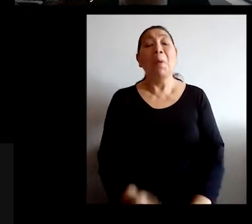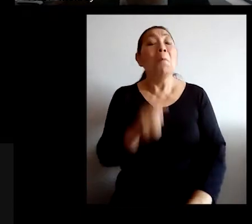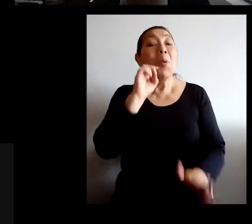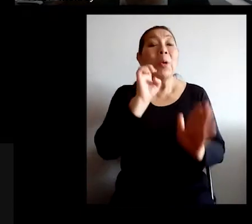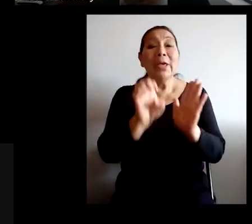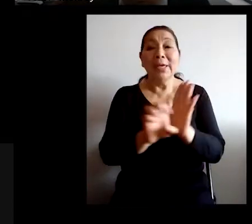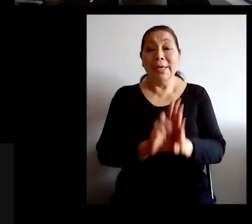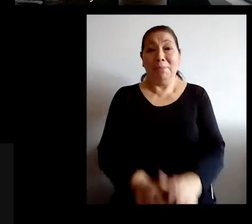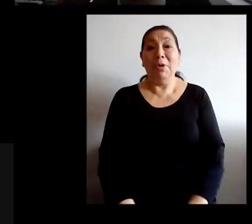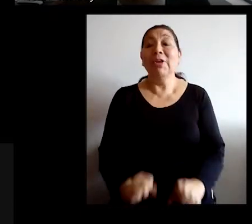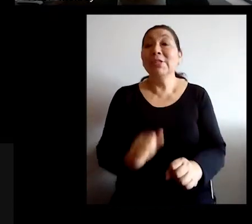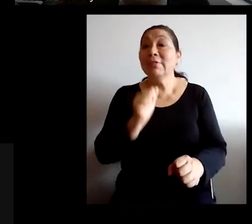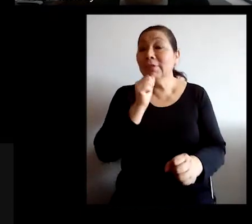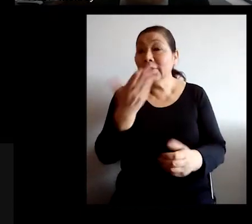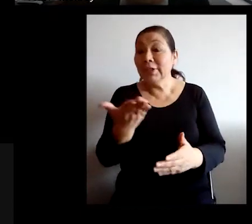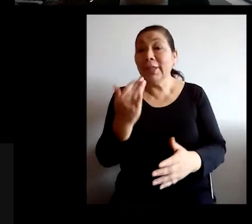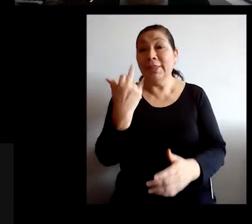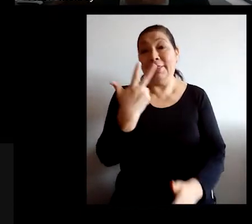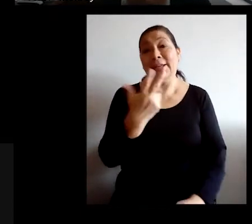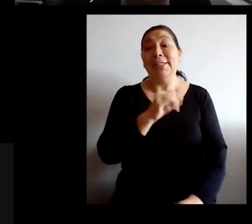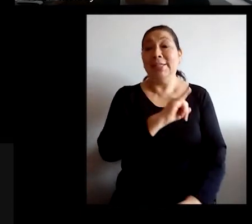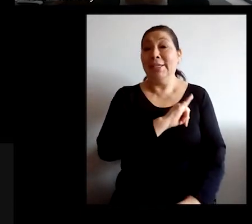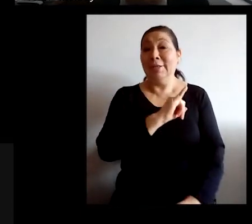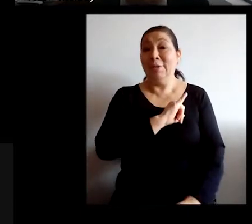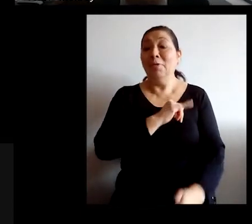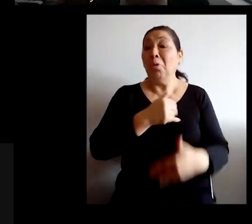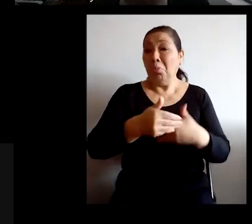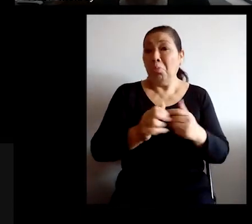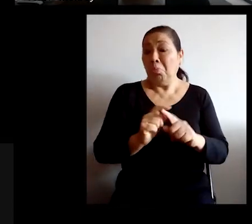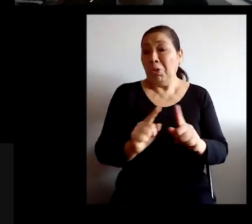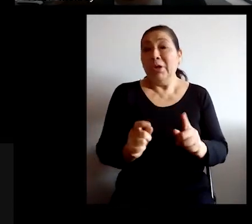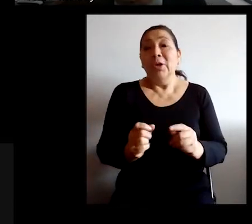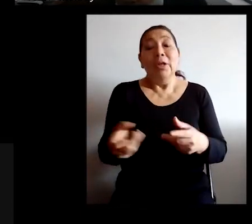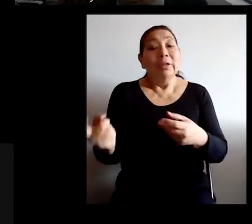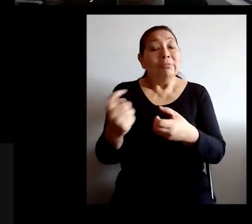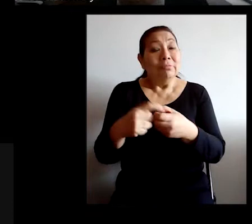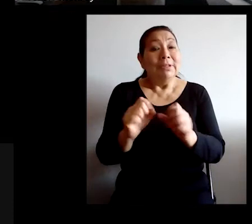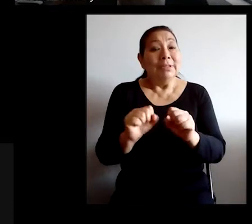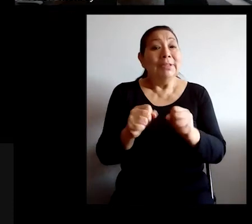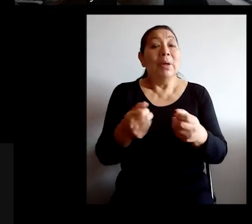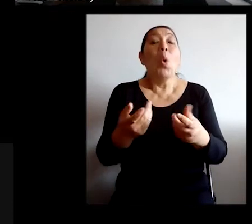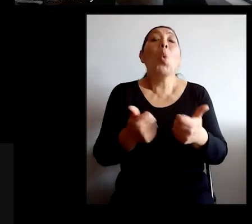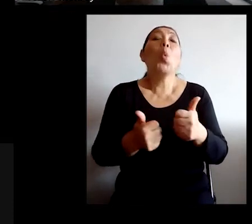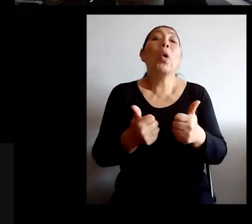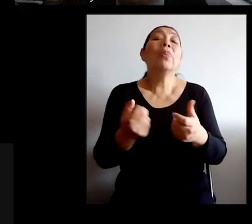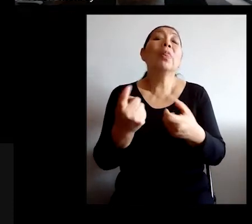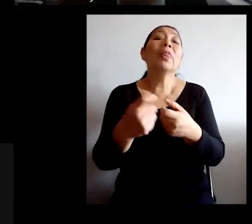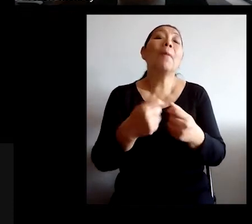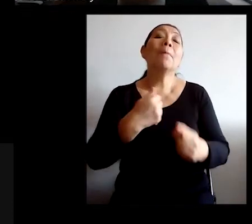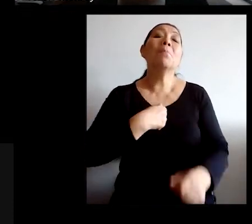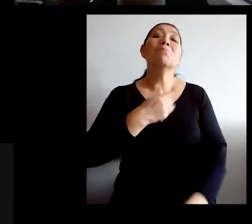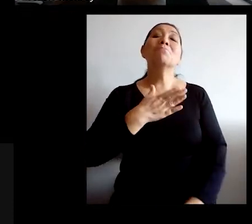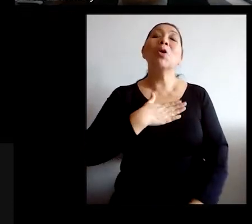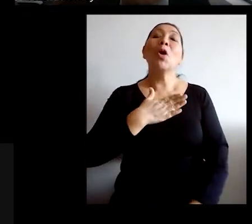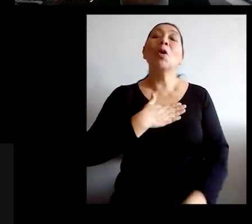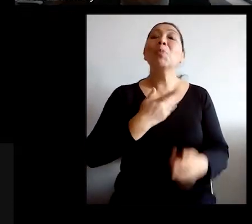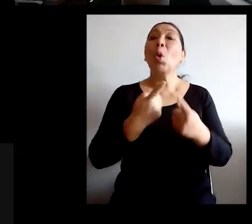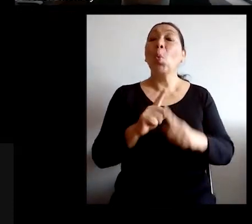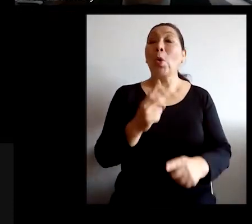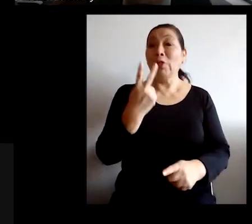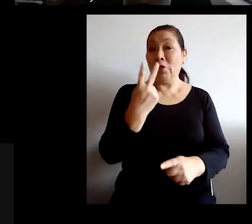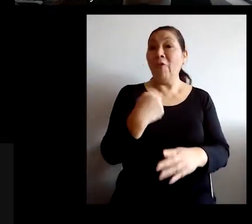Por ejemplo, citaré tres instituciones de pasada. La conexidad. ¿Cuándo hay conexidad propia?